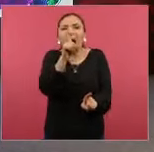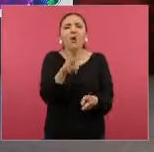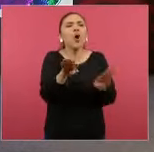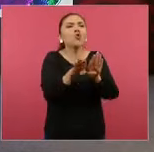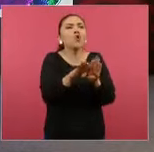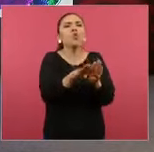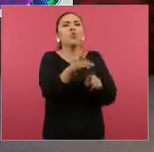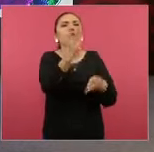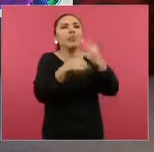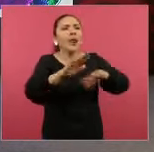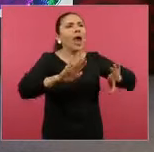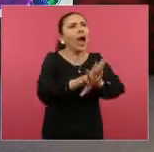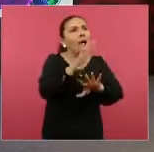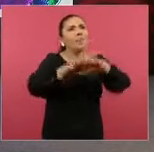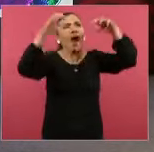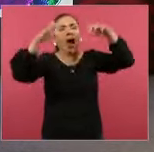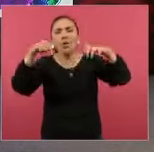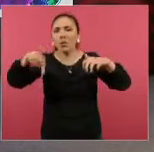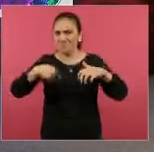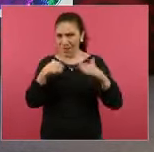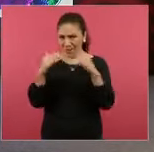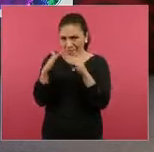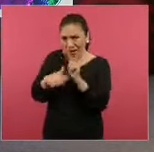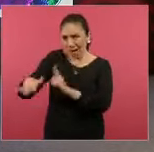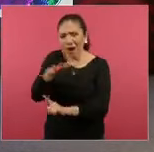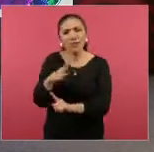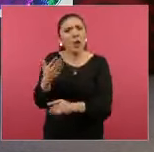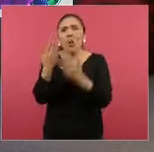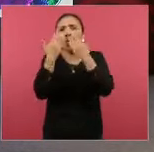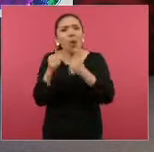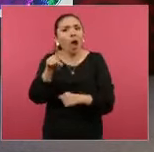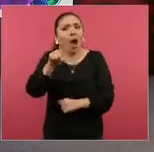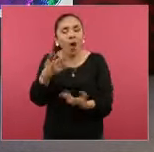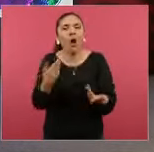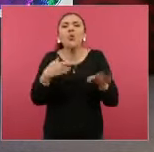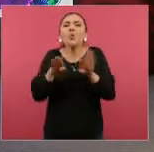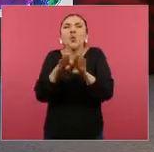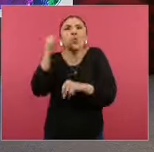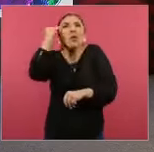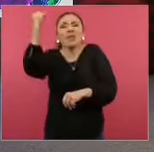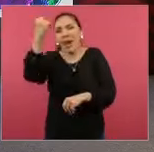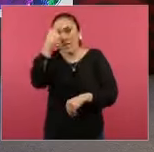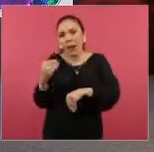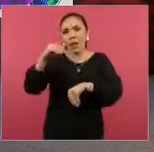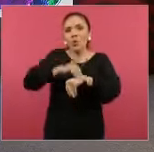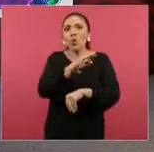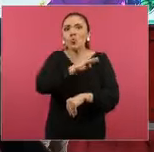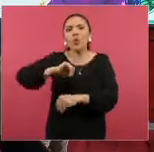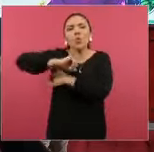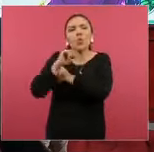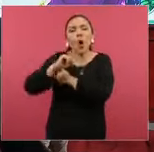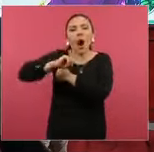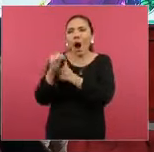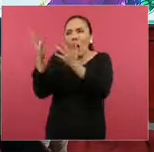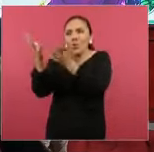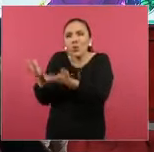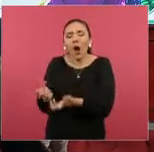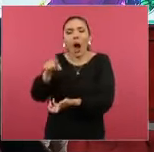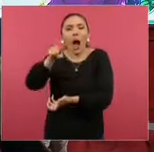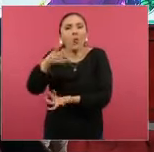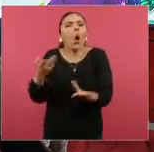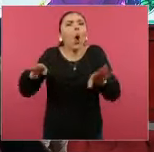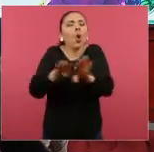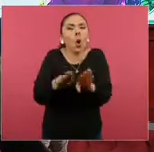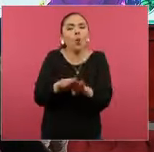comunidad está muy escasa. ¿Por qué no hacemos algún proyecto para la captación de agua pluvial? Mi comunidad no hay eso. Entonces,